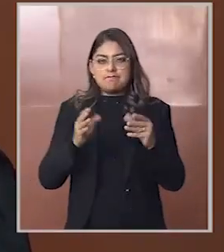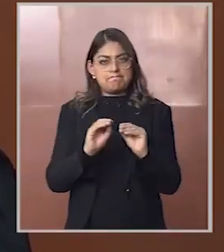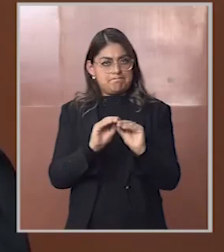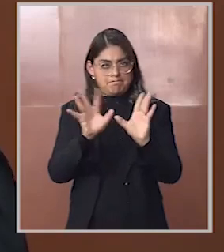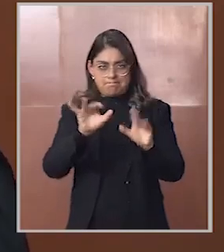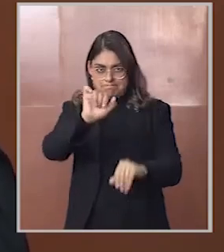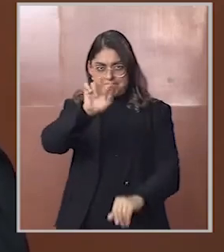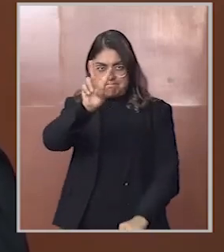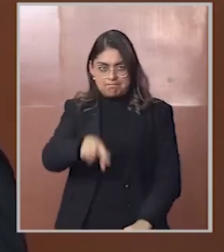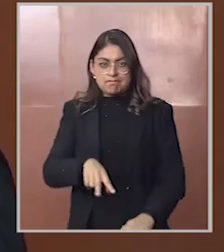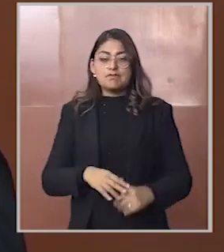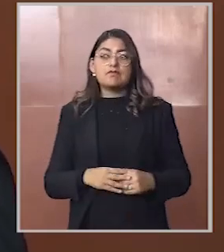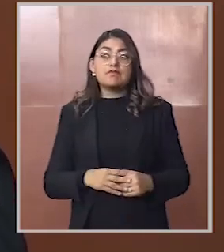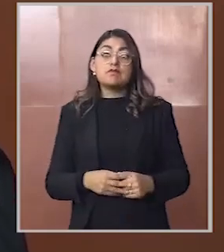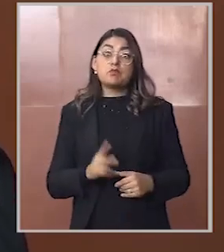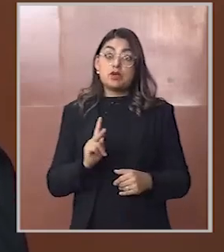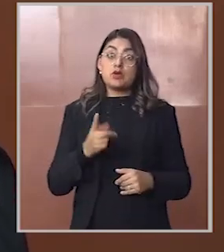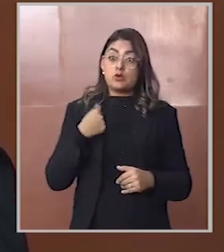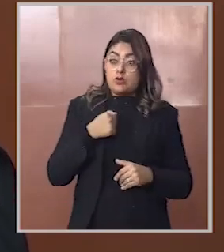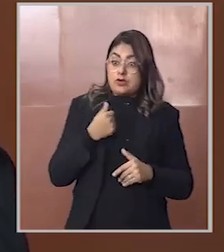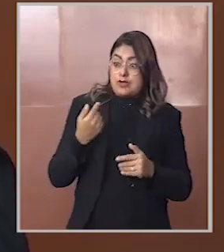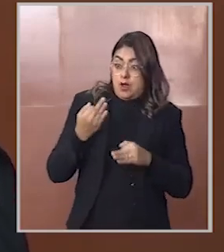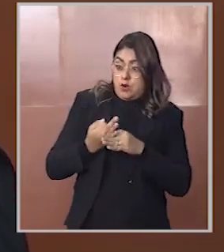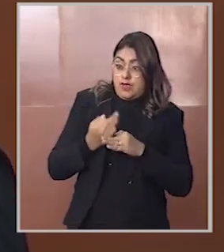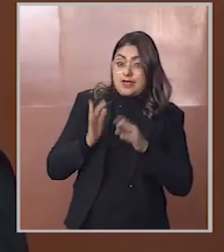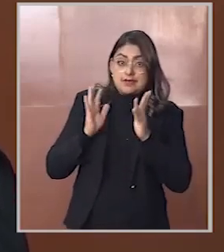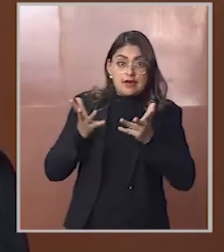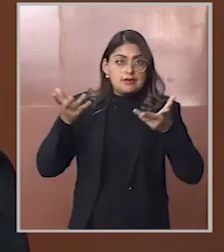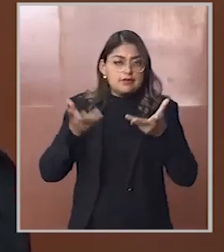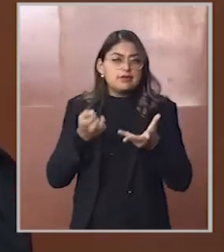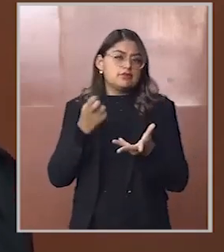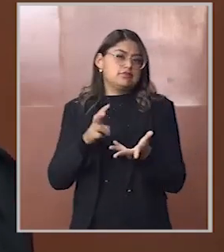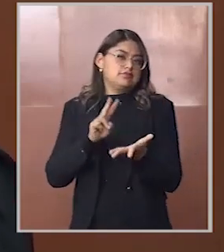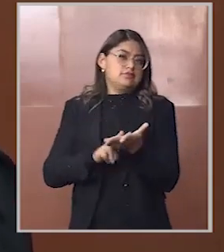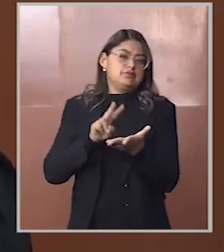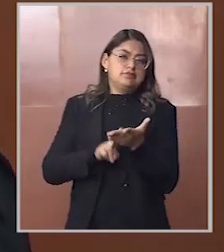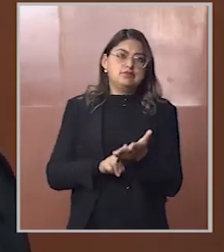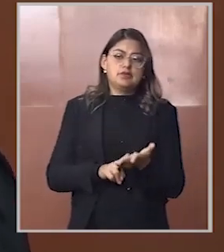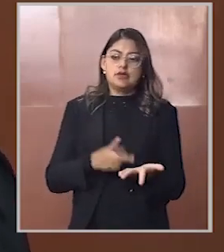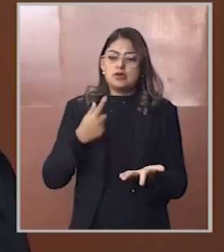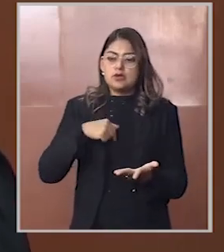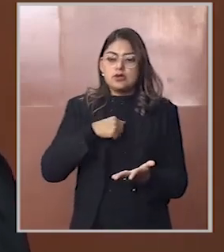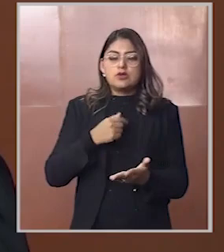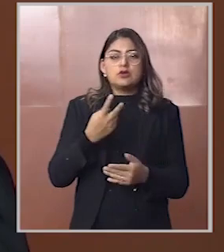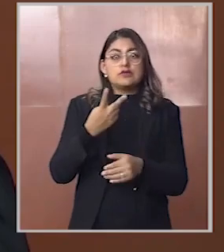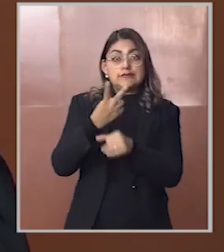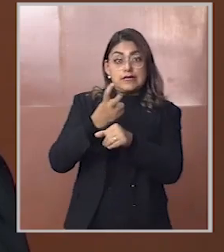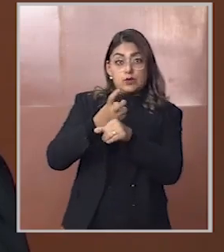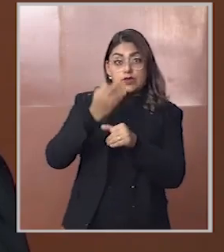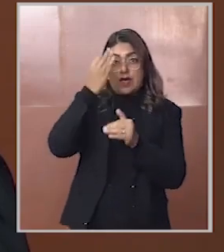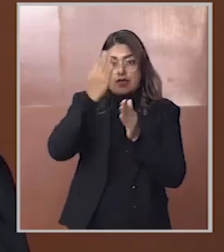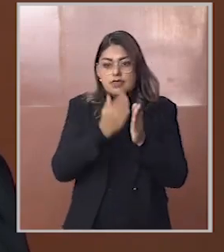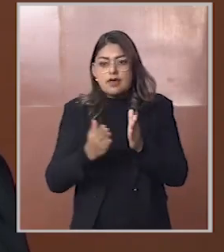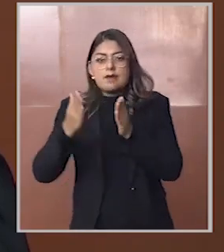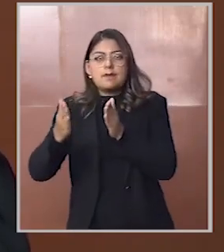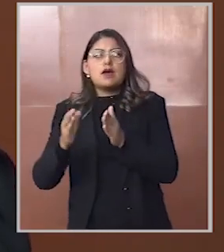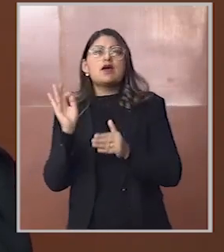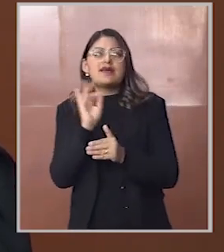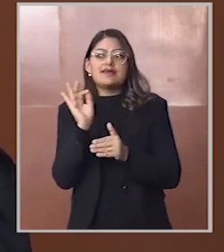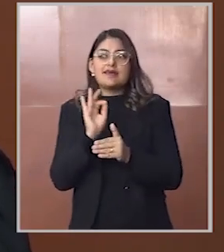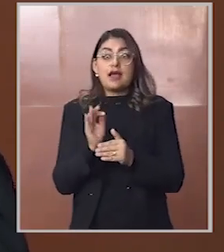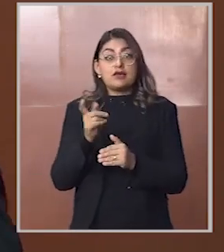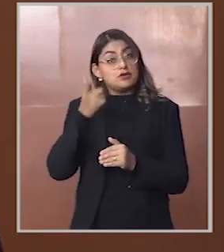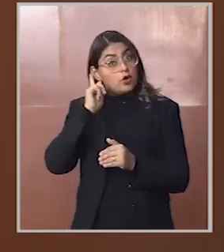pero lo hecho es es fundamental no Y sí una segunda etapa como bien decías que será quizás de